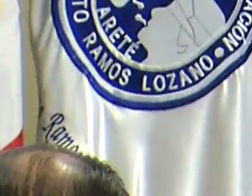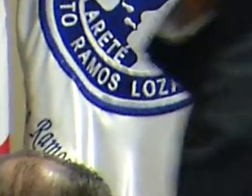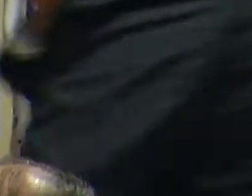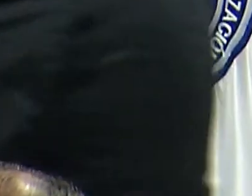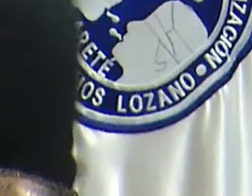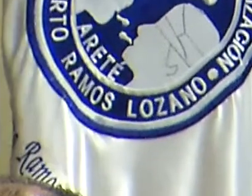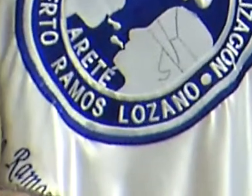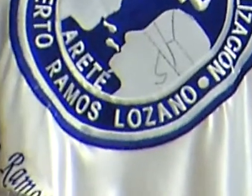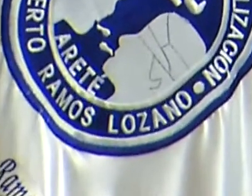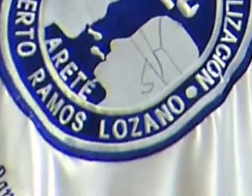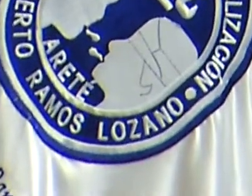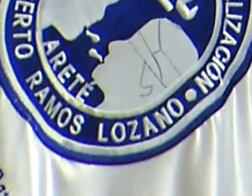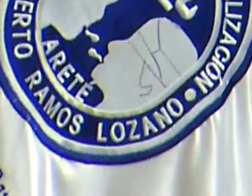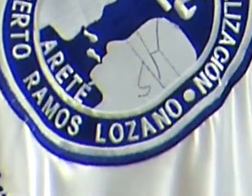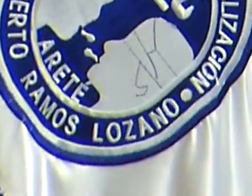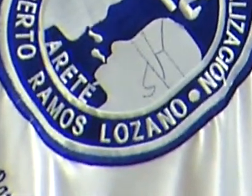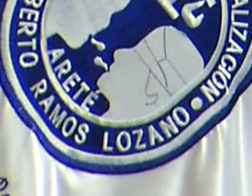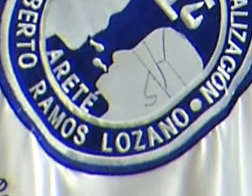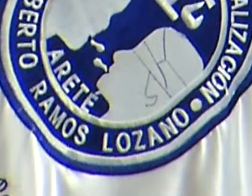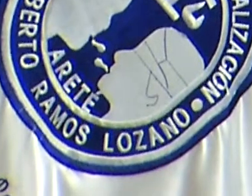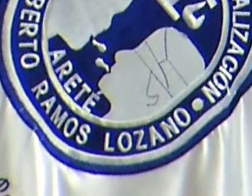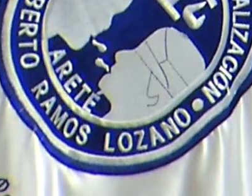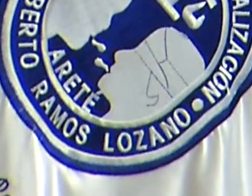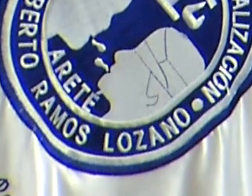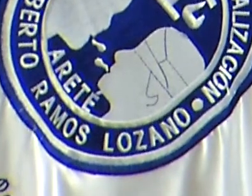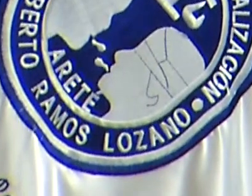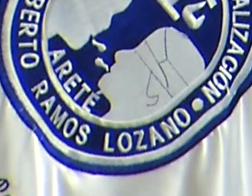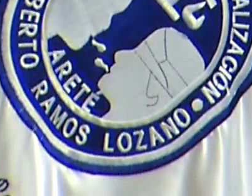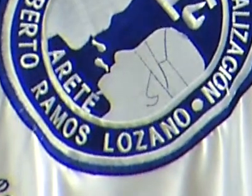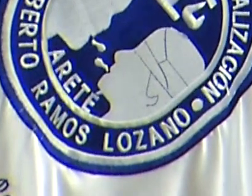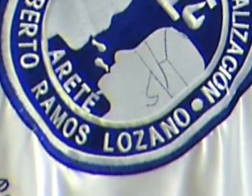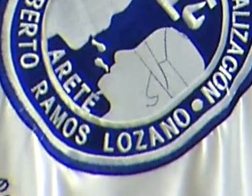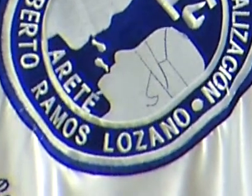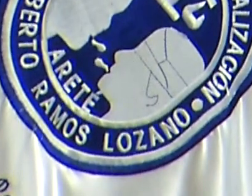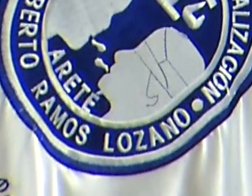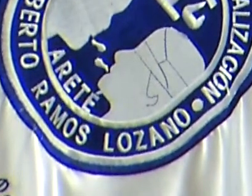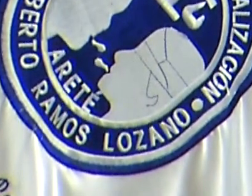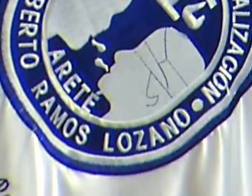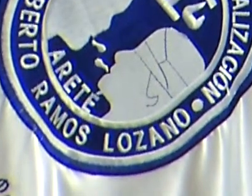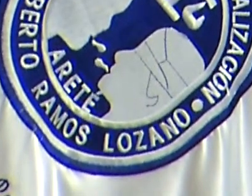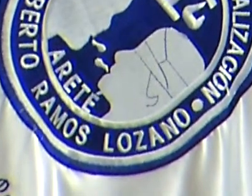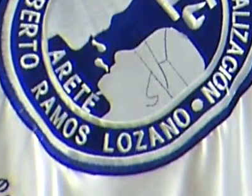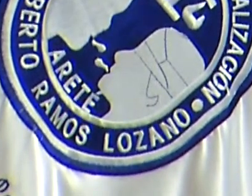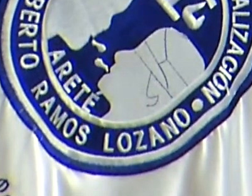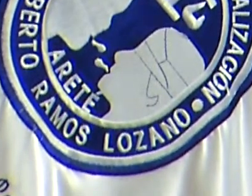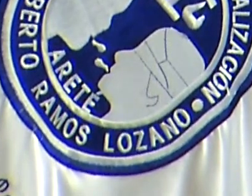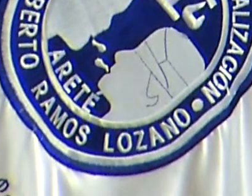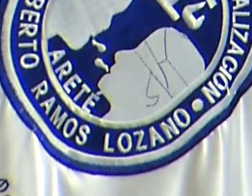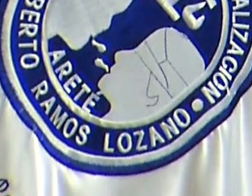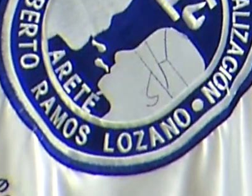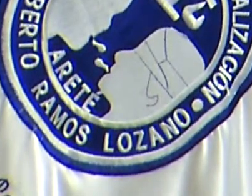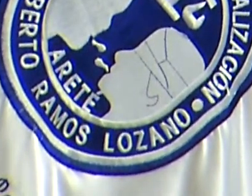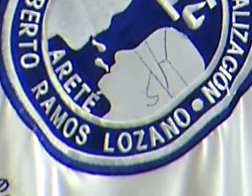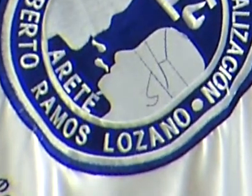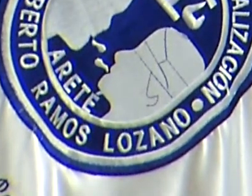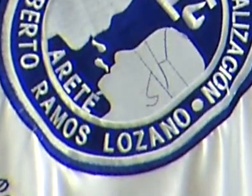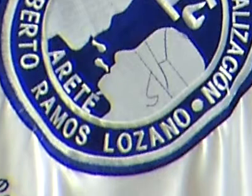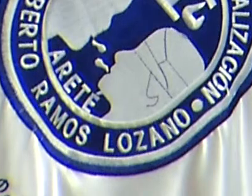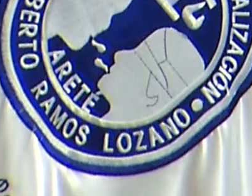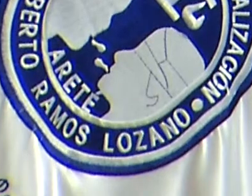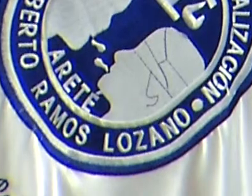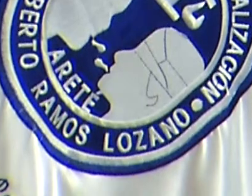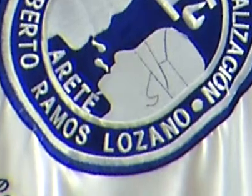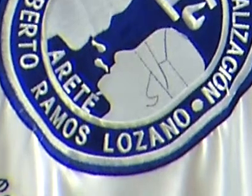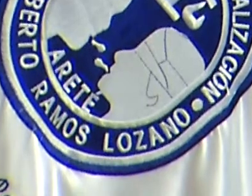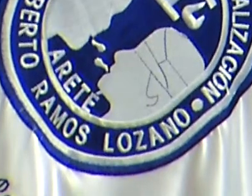doctor Eric Tridas, quien es director del Centro Tridas para el Desarrollo Infantil y presidente del